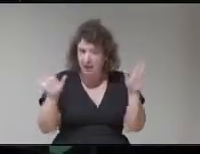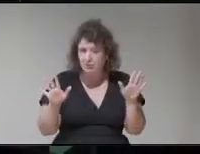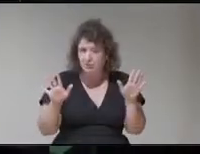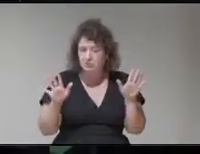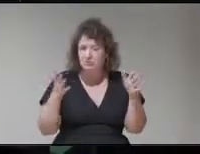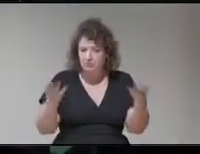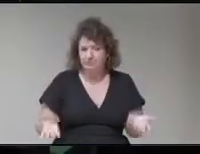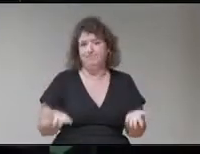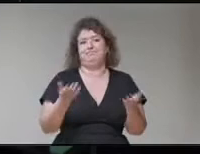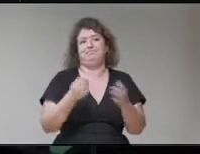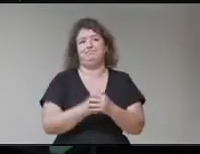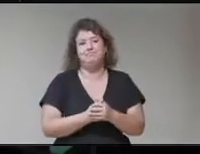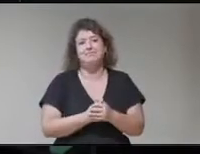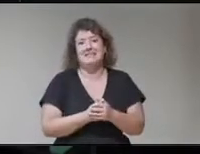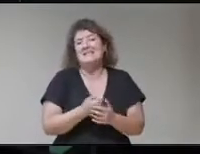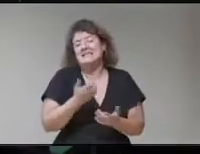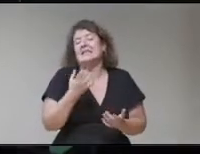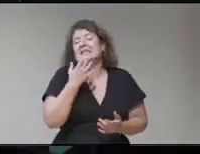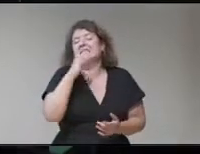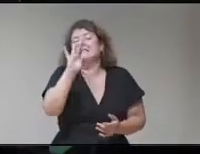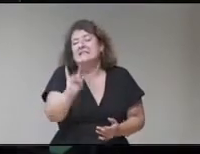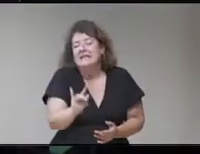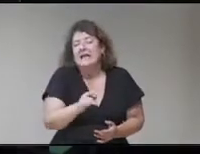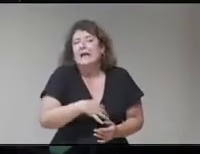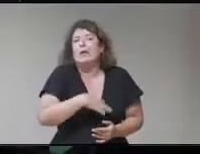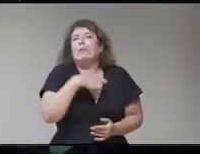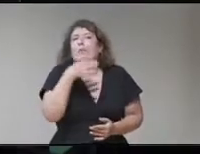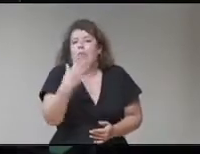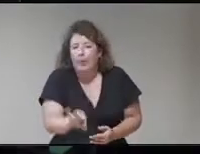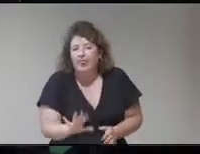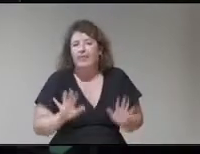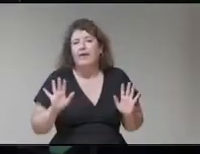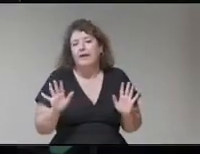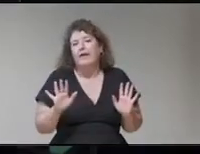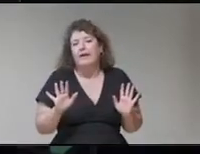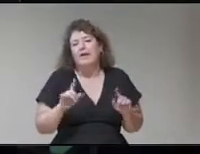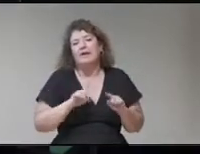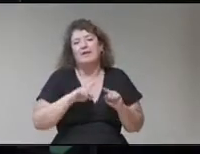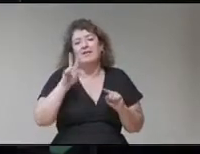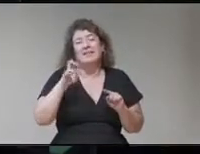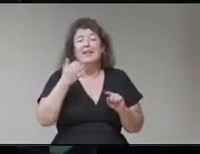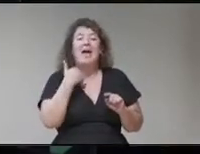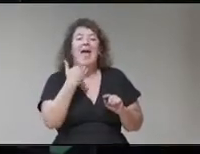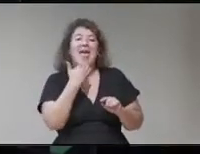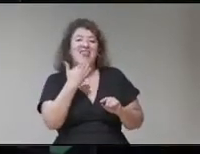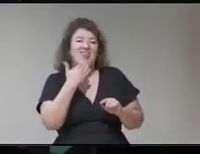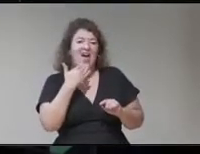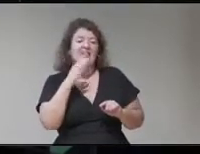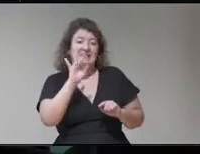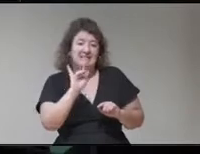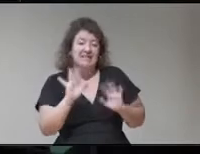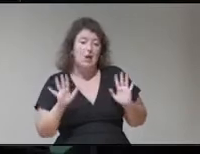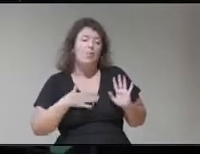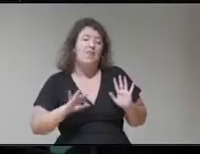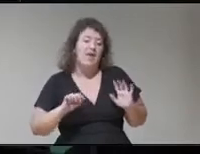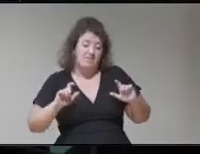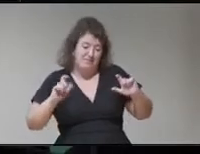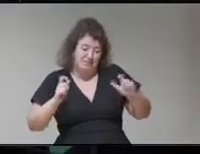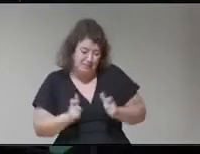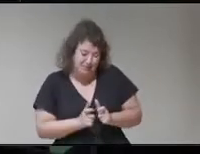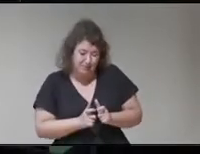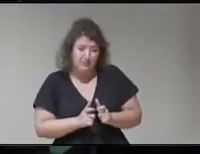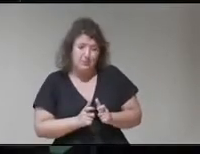Entonces, bueno, que sí, que es posible que haya un efecto de la edad en cuanto a una disminución de